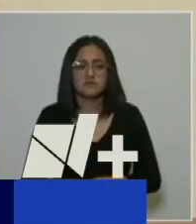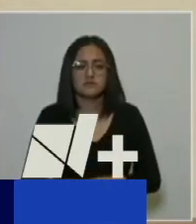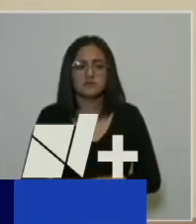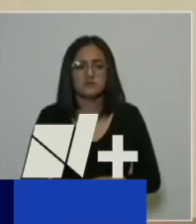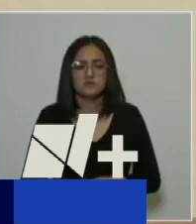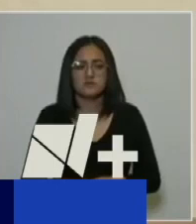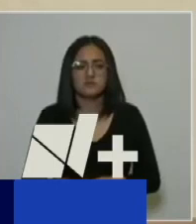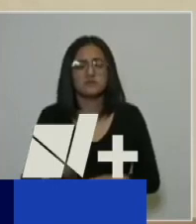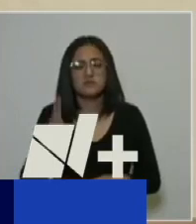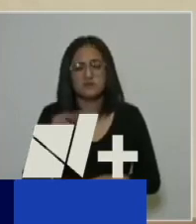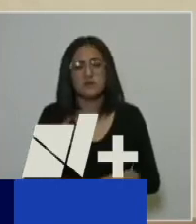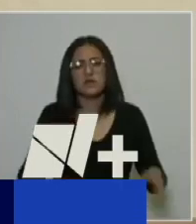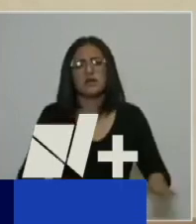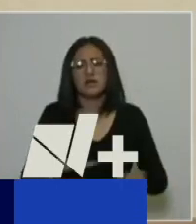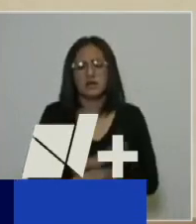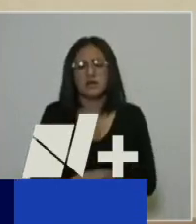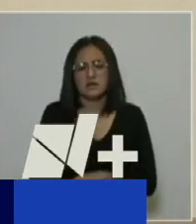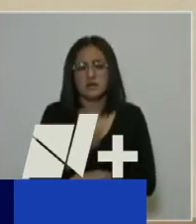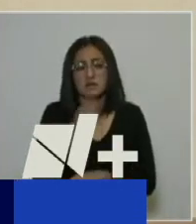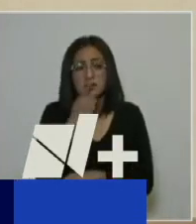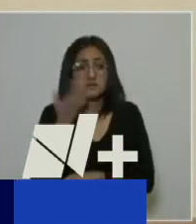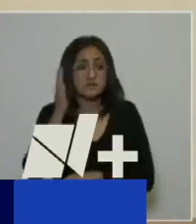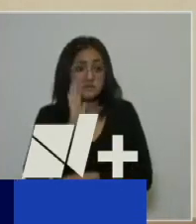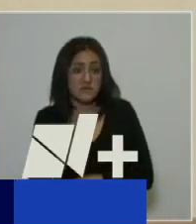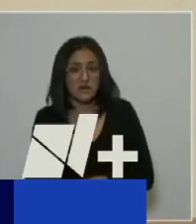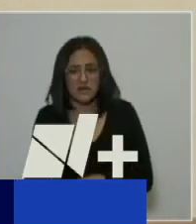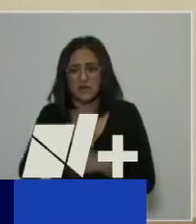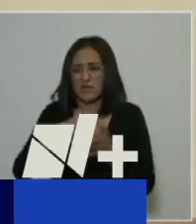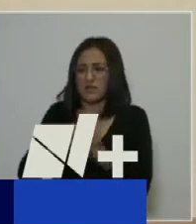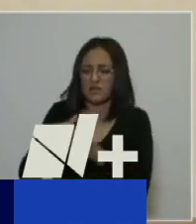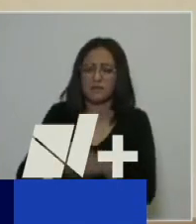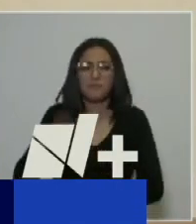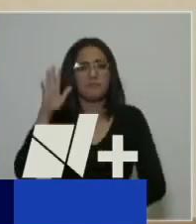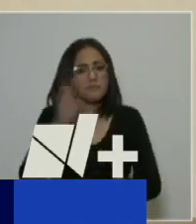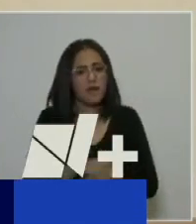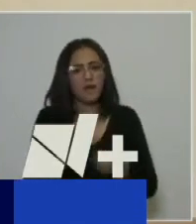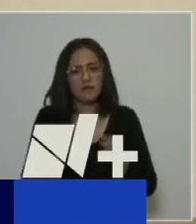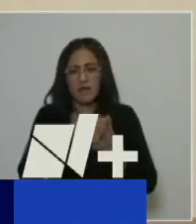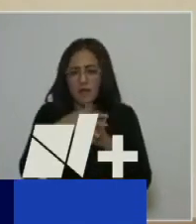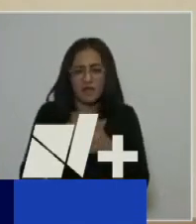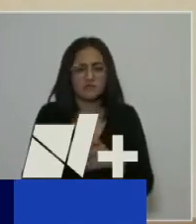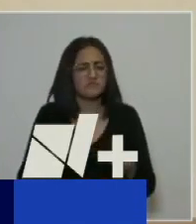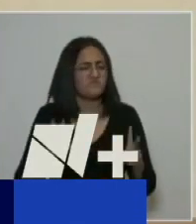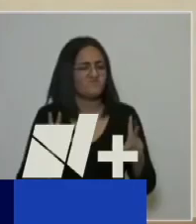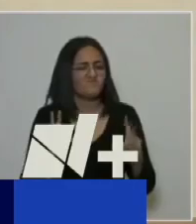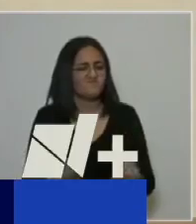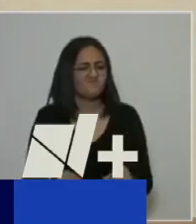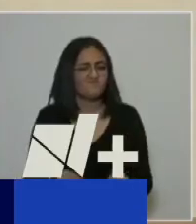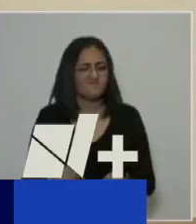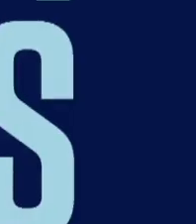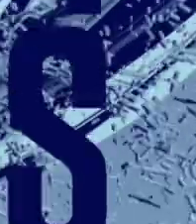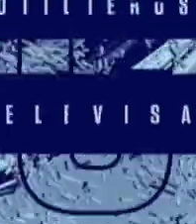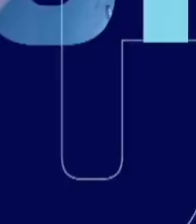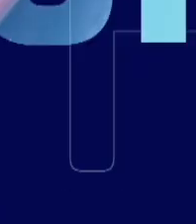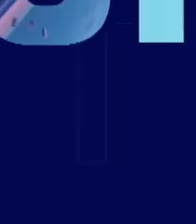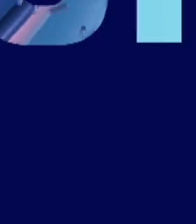No vamos a convertir a lo que ya es un caos en un mayor caos, que es el transporte público.